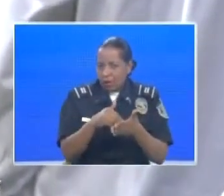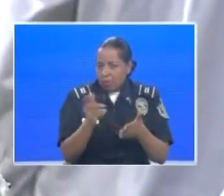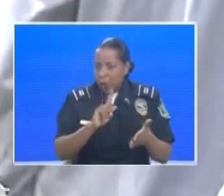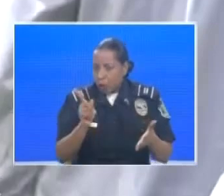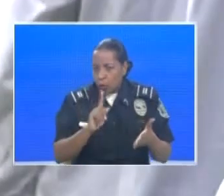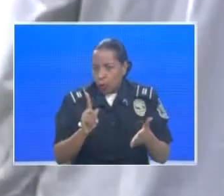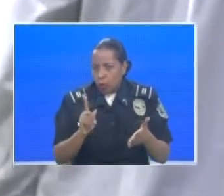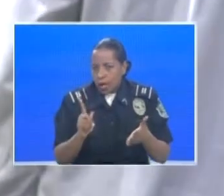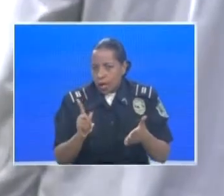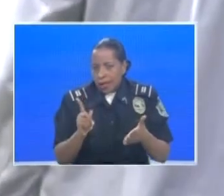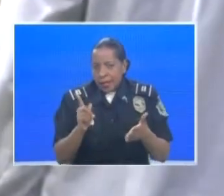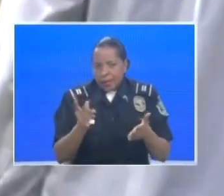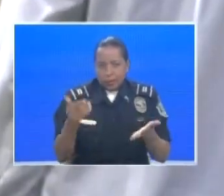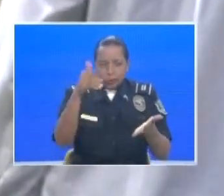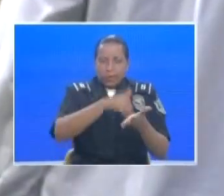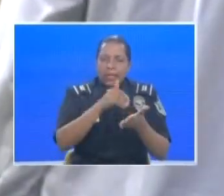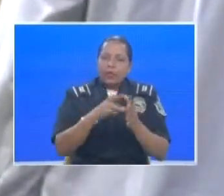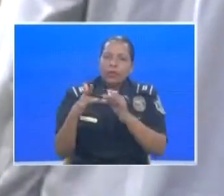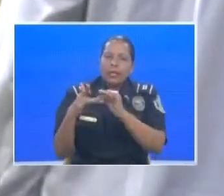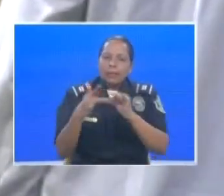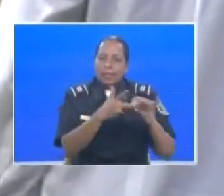preparado como un hospital.